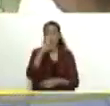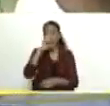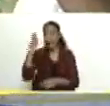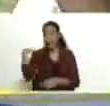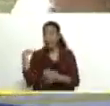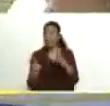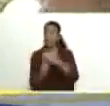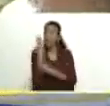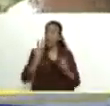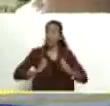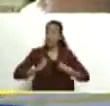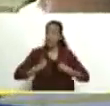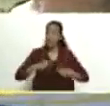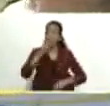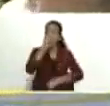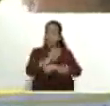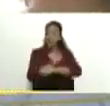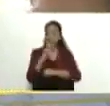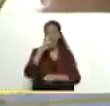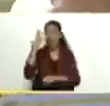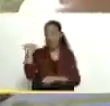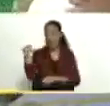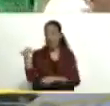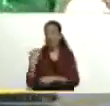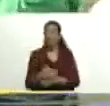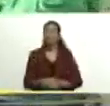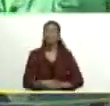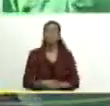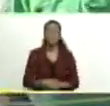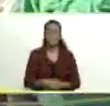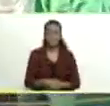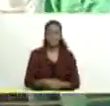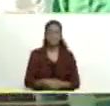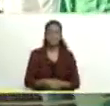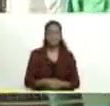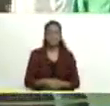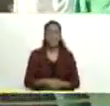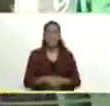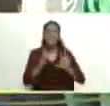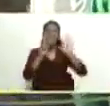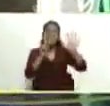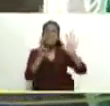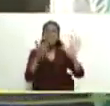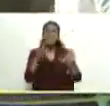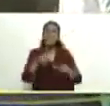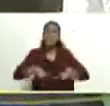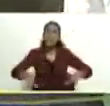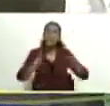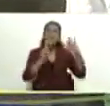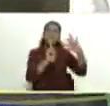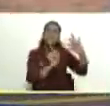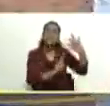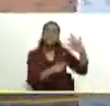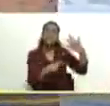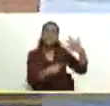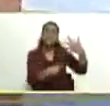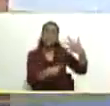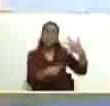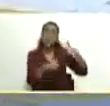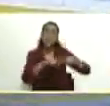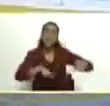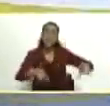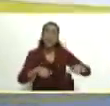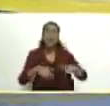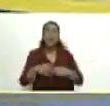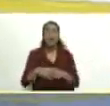de La Vega. Ah, guerrera de La Vega. Y en sexto lugar... Tenemos los deterioros de los